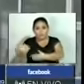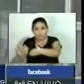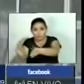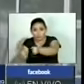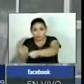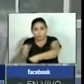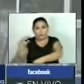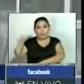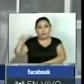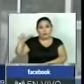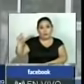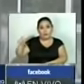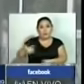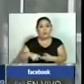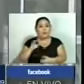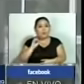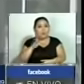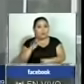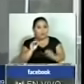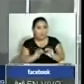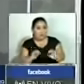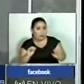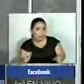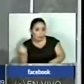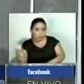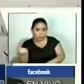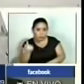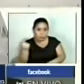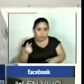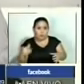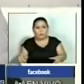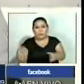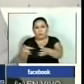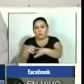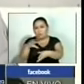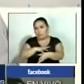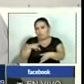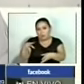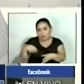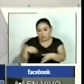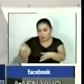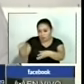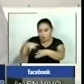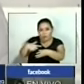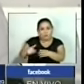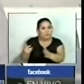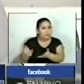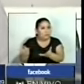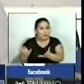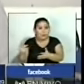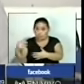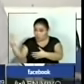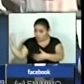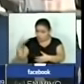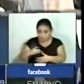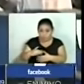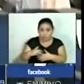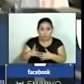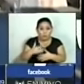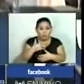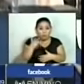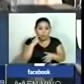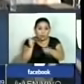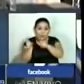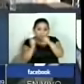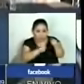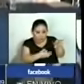se espera que vengan menores no acompañados, núcleos familiares y demás. Ellos tendrán que ingresar con una